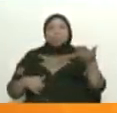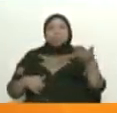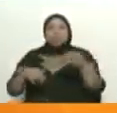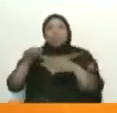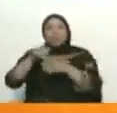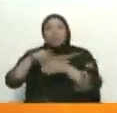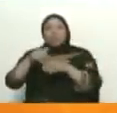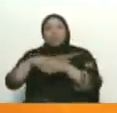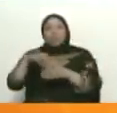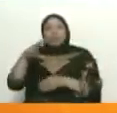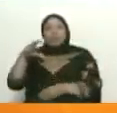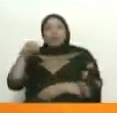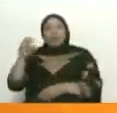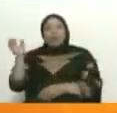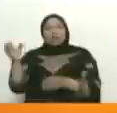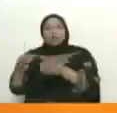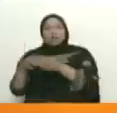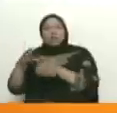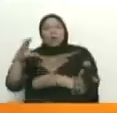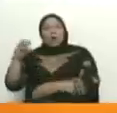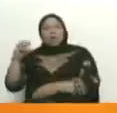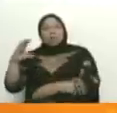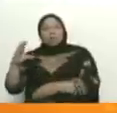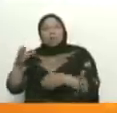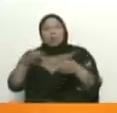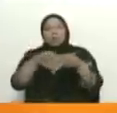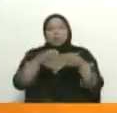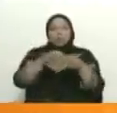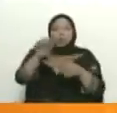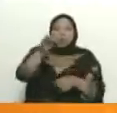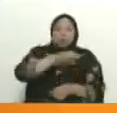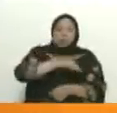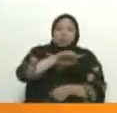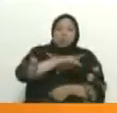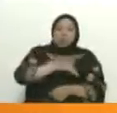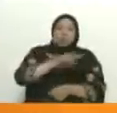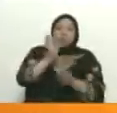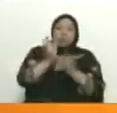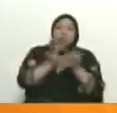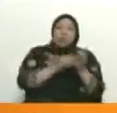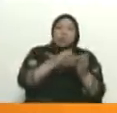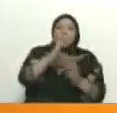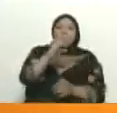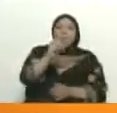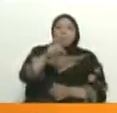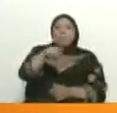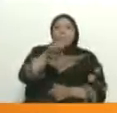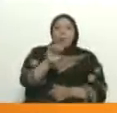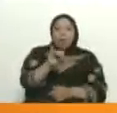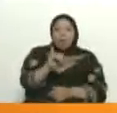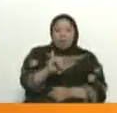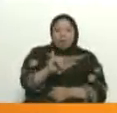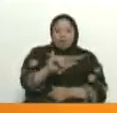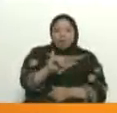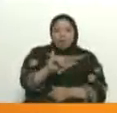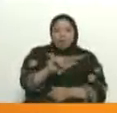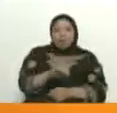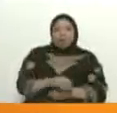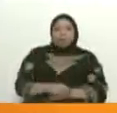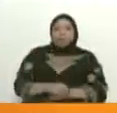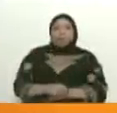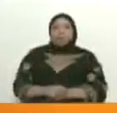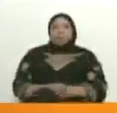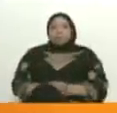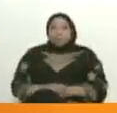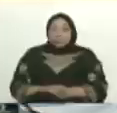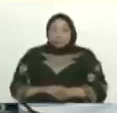Acción Democrática, tantos votos para el Partido Socialista, para Social Cristiano Copey y la